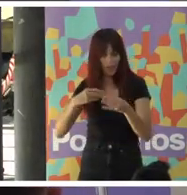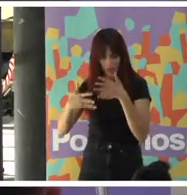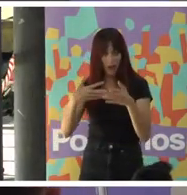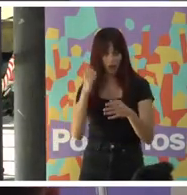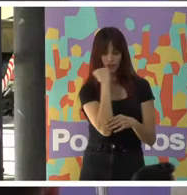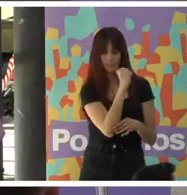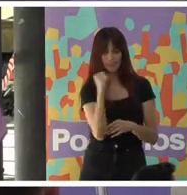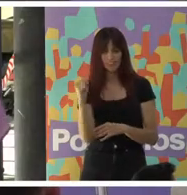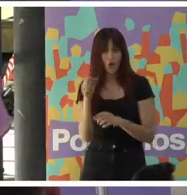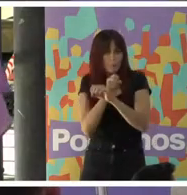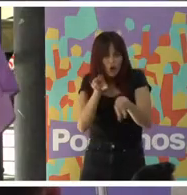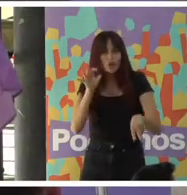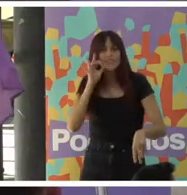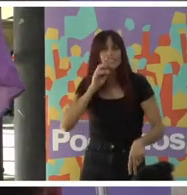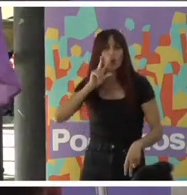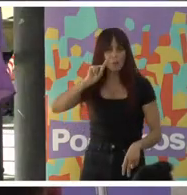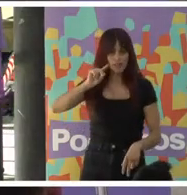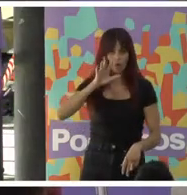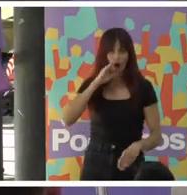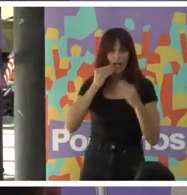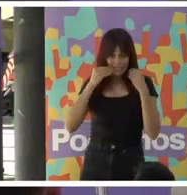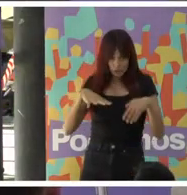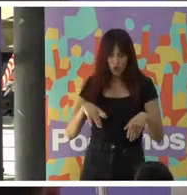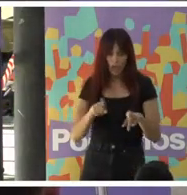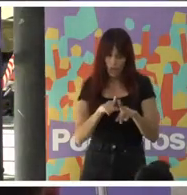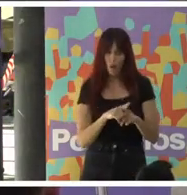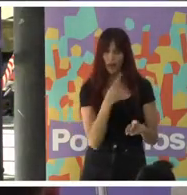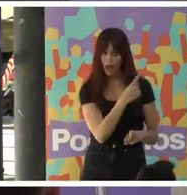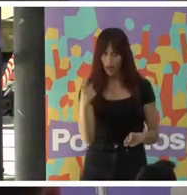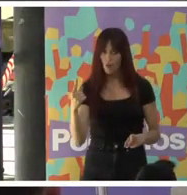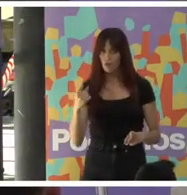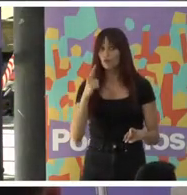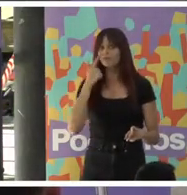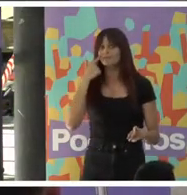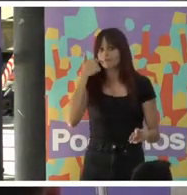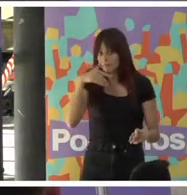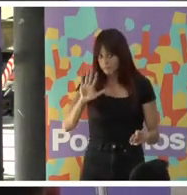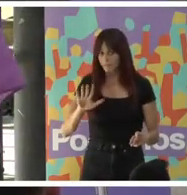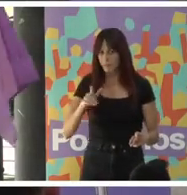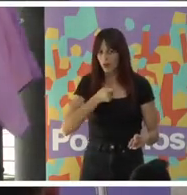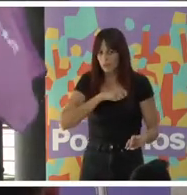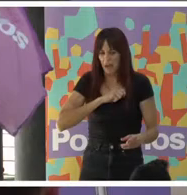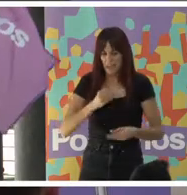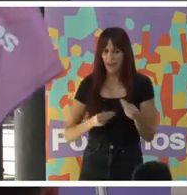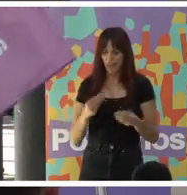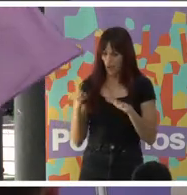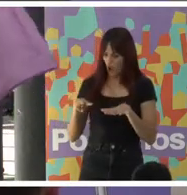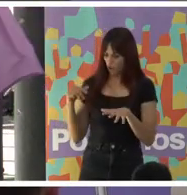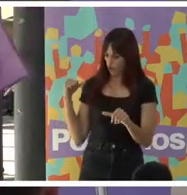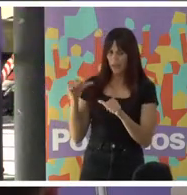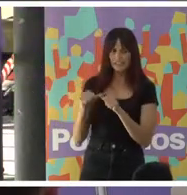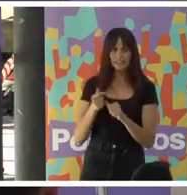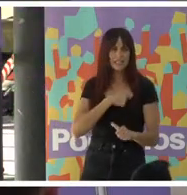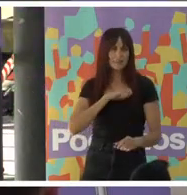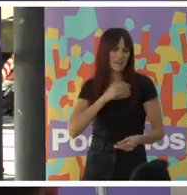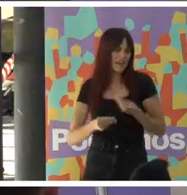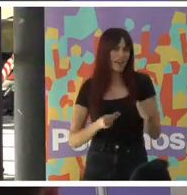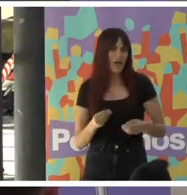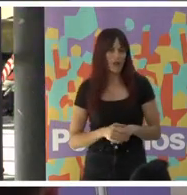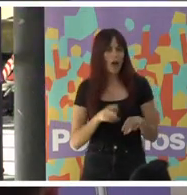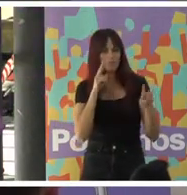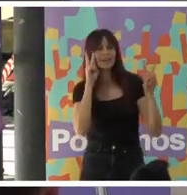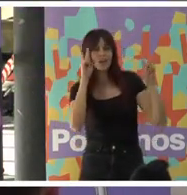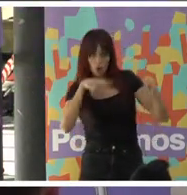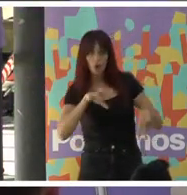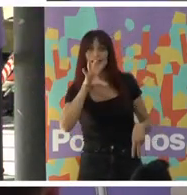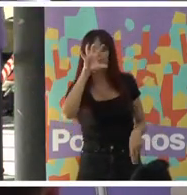siglo XXI y la historia nos va a juzgar por lo que hizo cada uno. ¿Qué ha hecho España en estos 8 meses? Reconocer al Estado